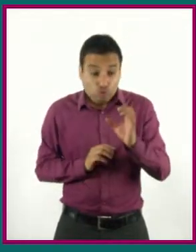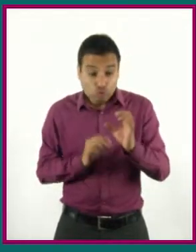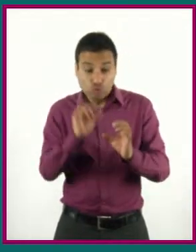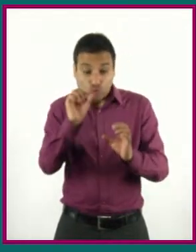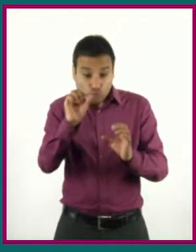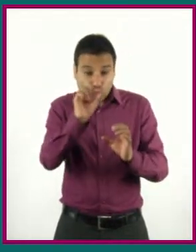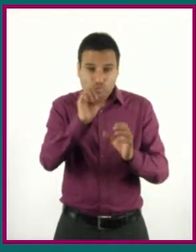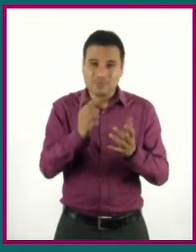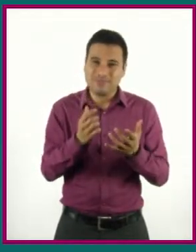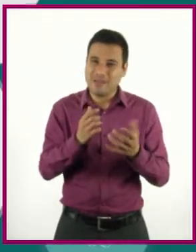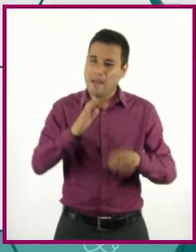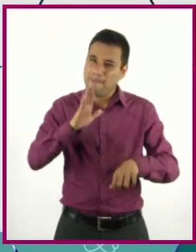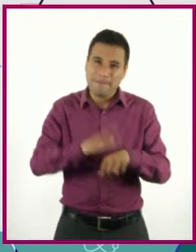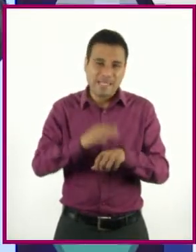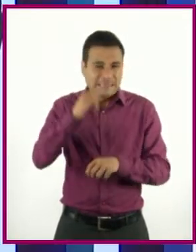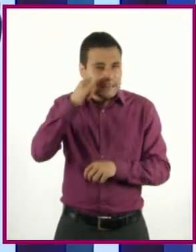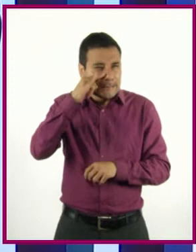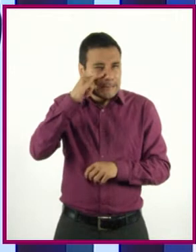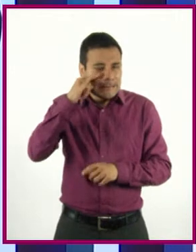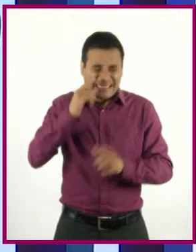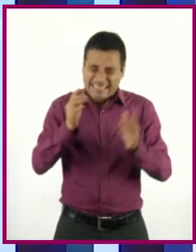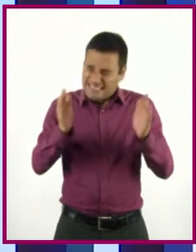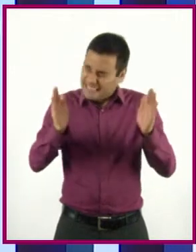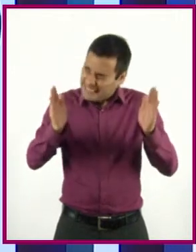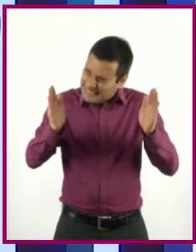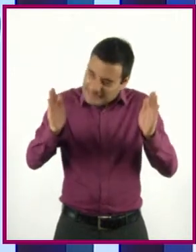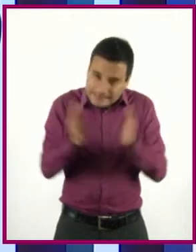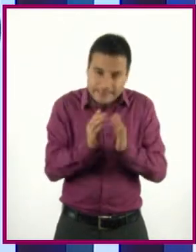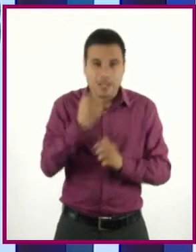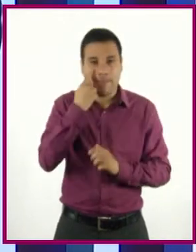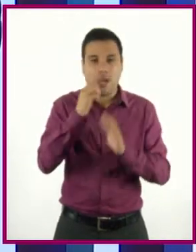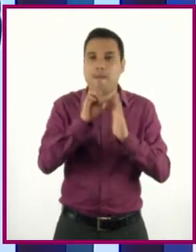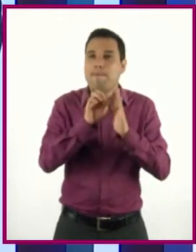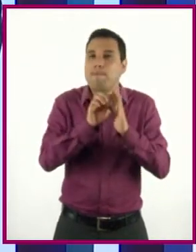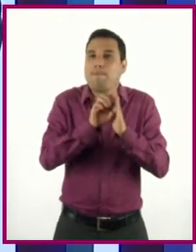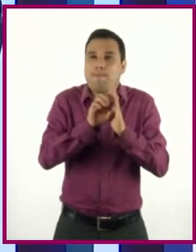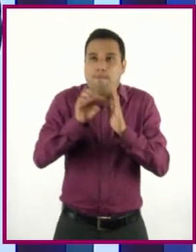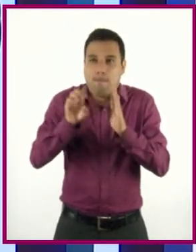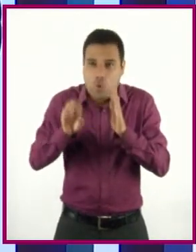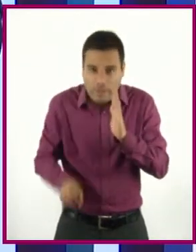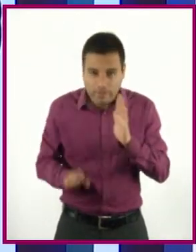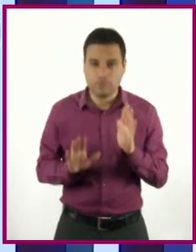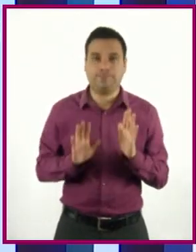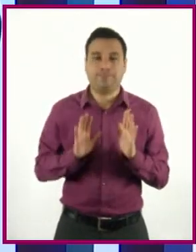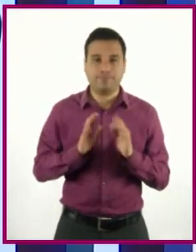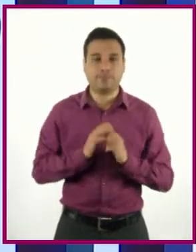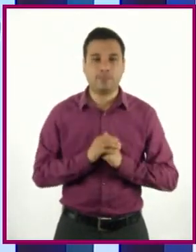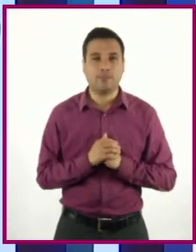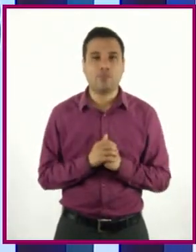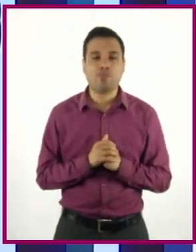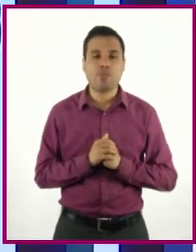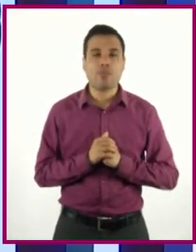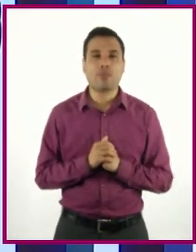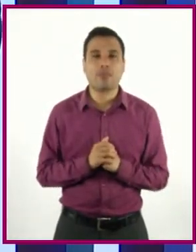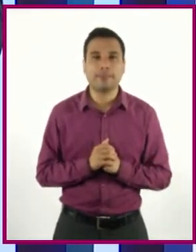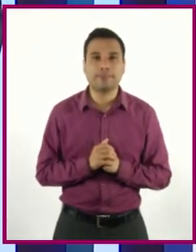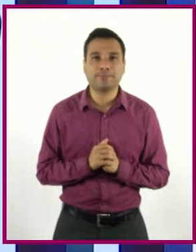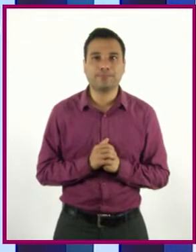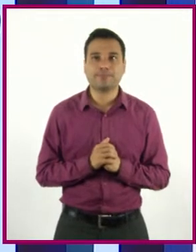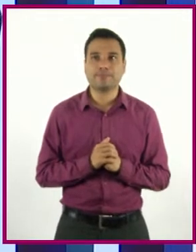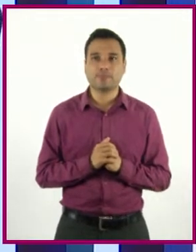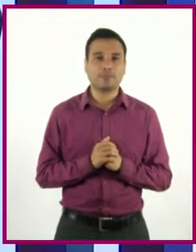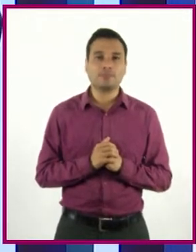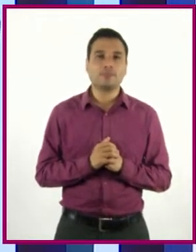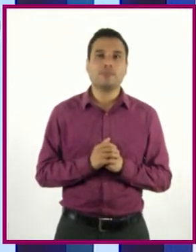muy desproporcionado. Para que tengamos una idea de qué tan separadas están las partículas dentro del átomo, si